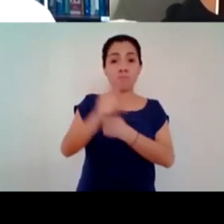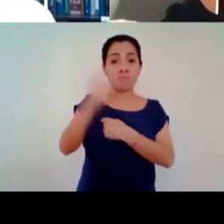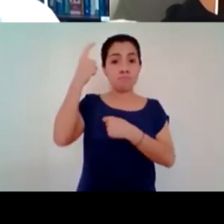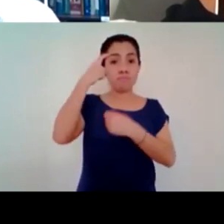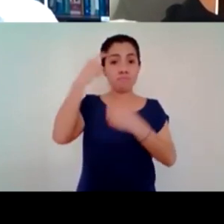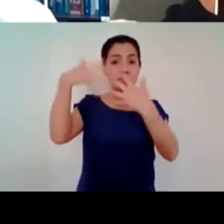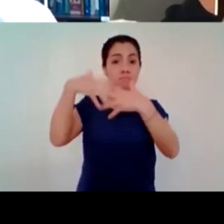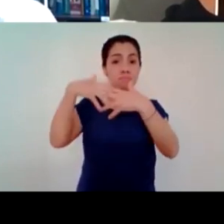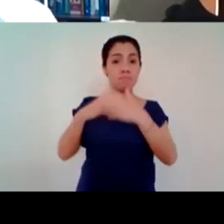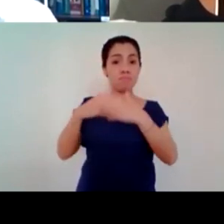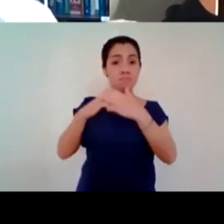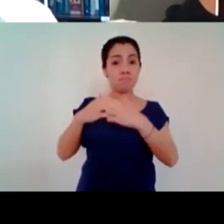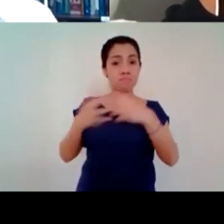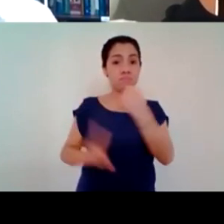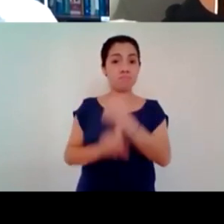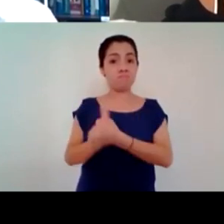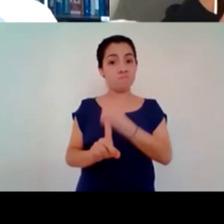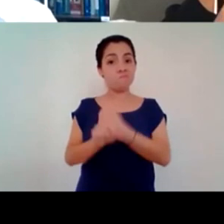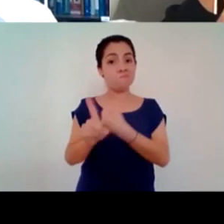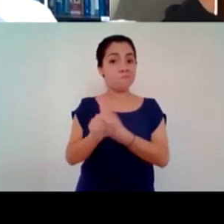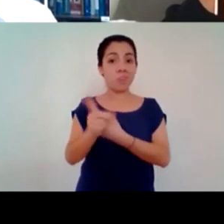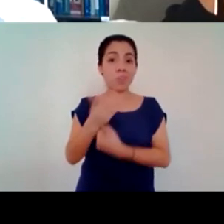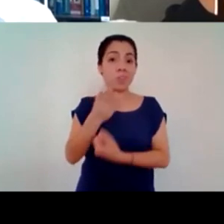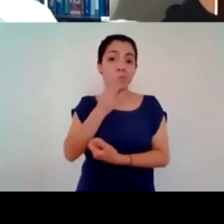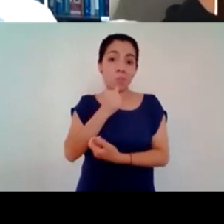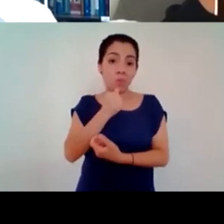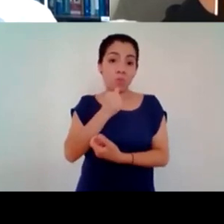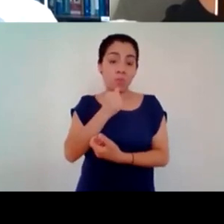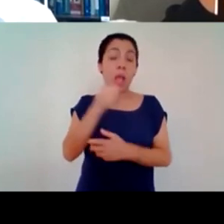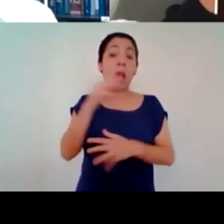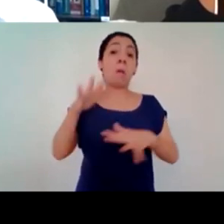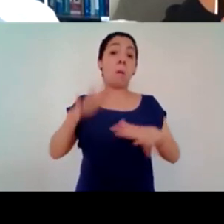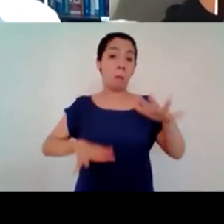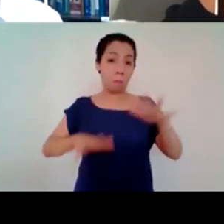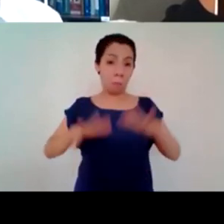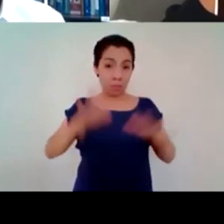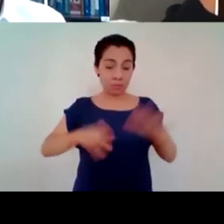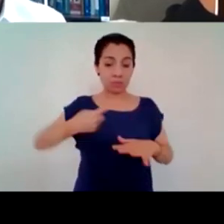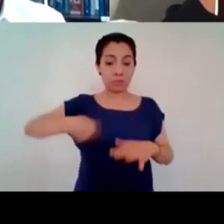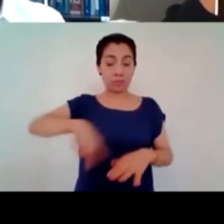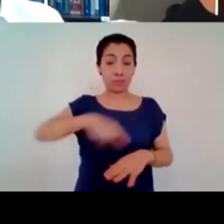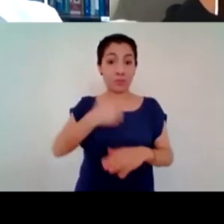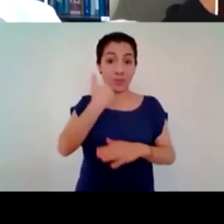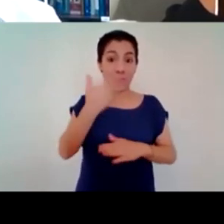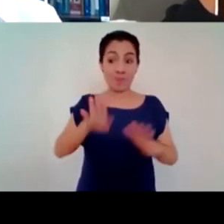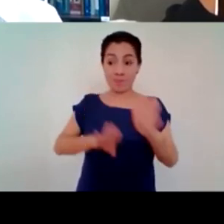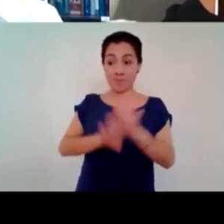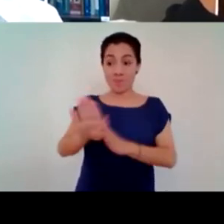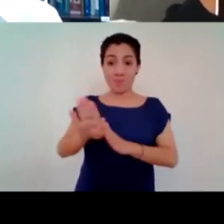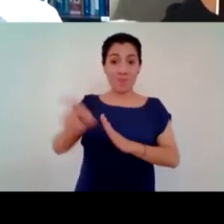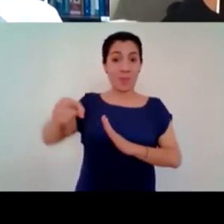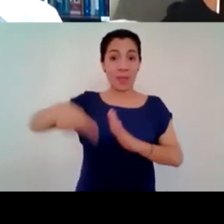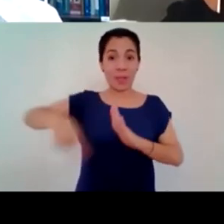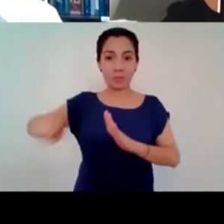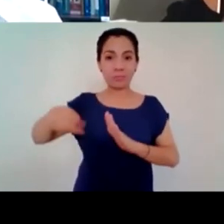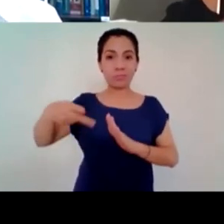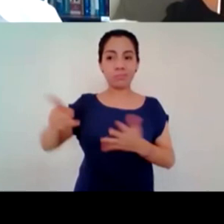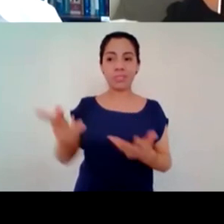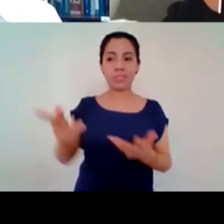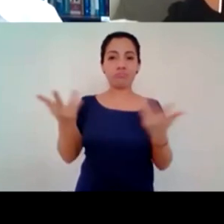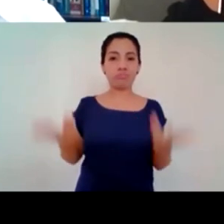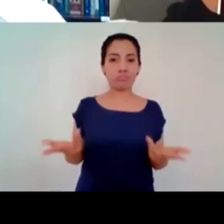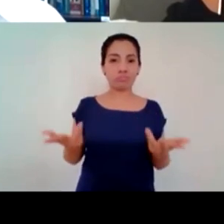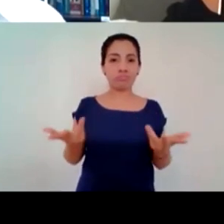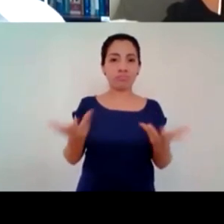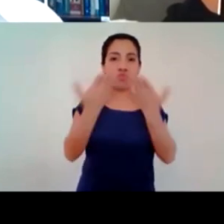específico, donde, y sí lo voy a decir, a veces nos topamos con pared porque no contamos con modelos